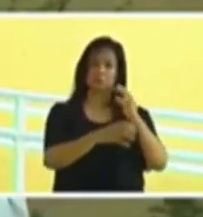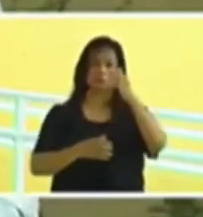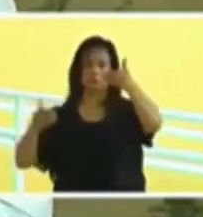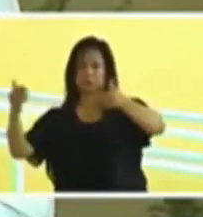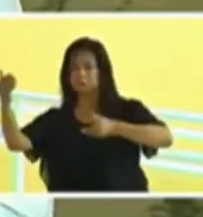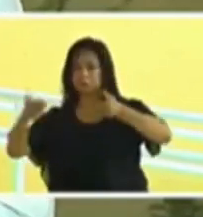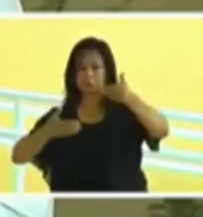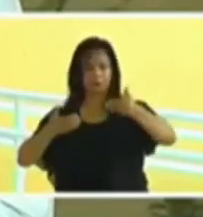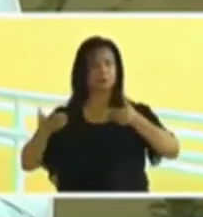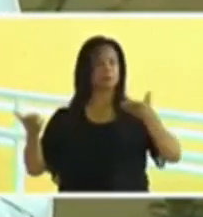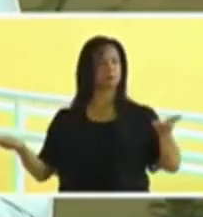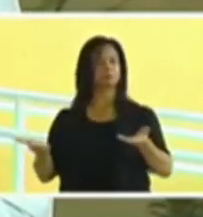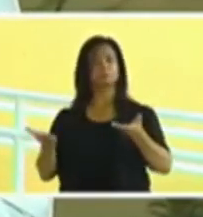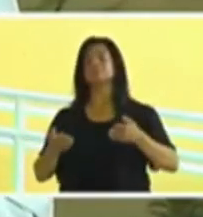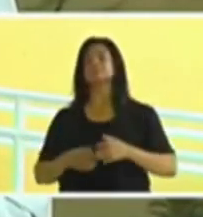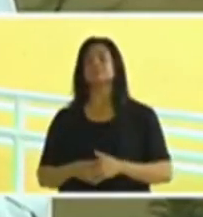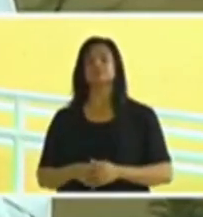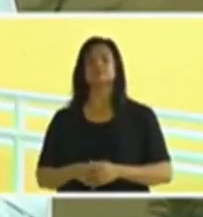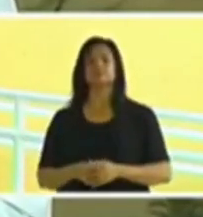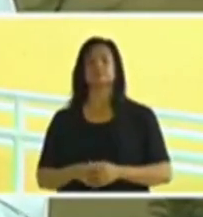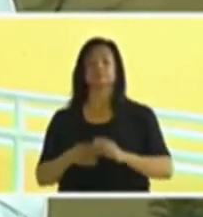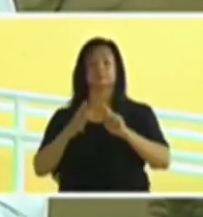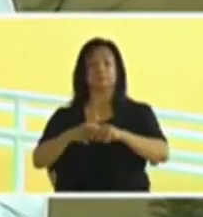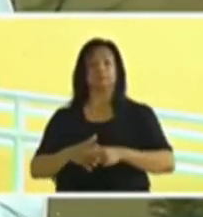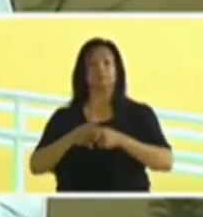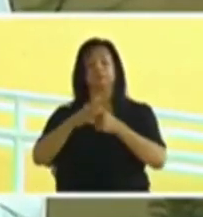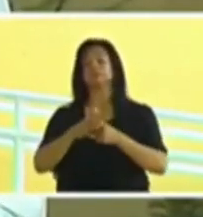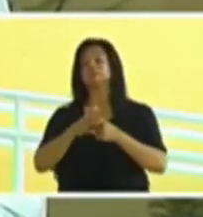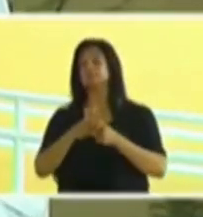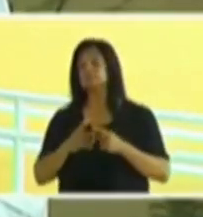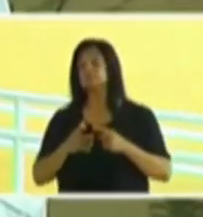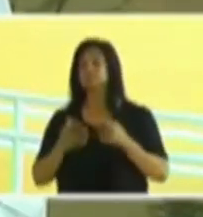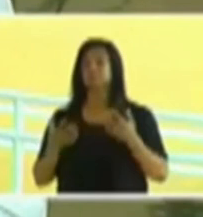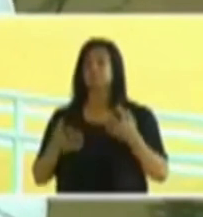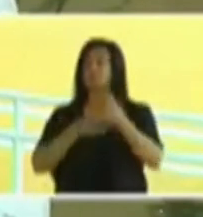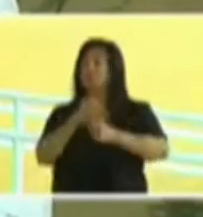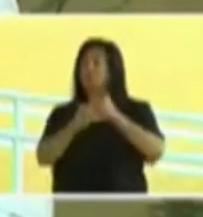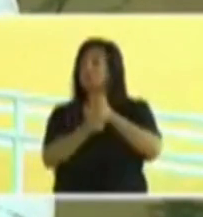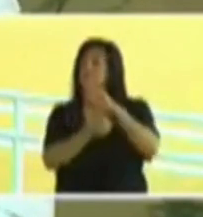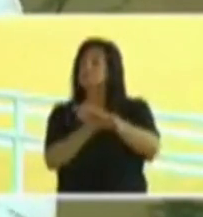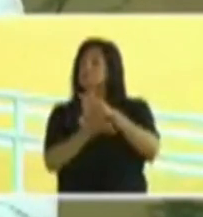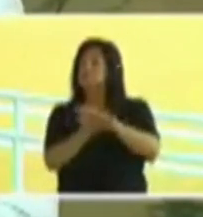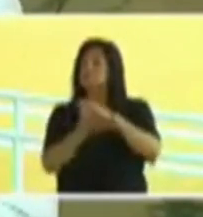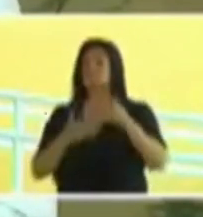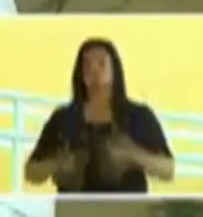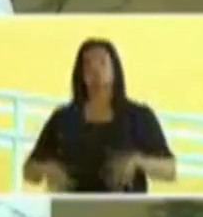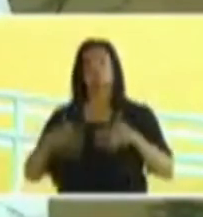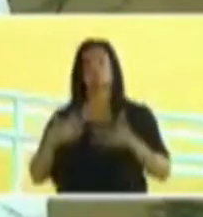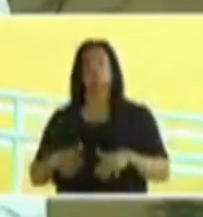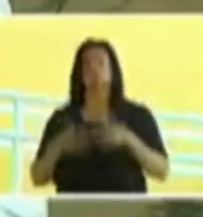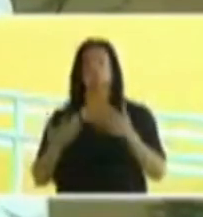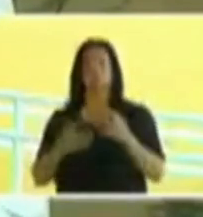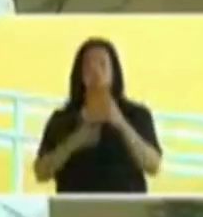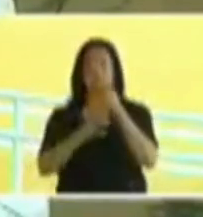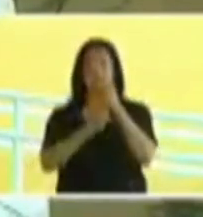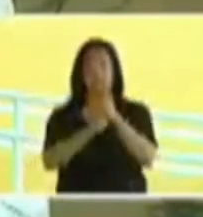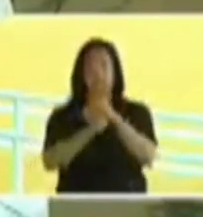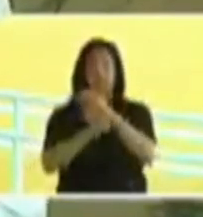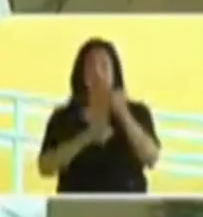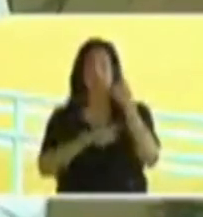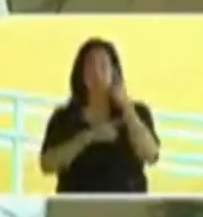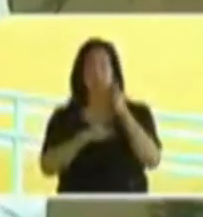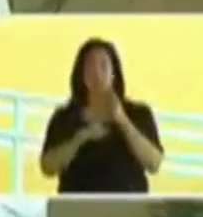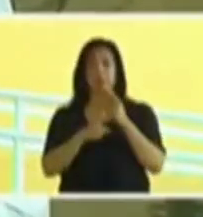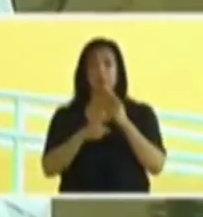invitadas. Dar inicio a un año escolar es siempre un acto de confianza en el